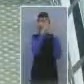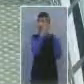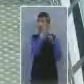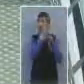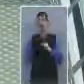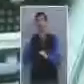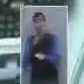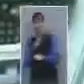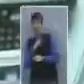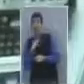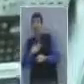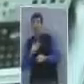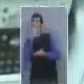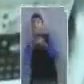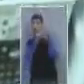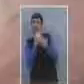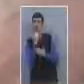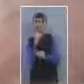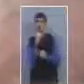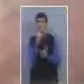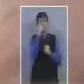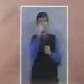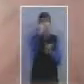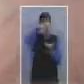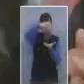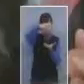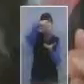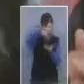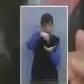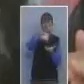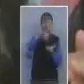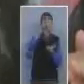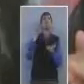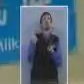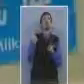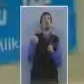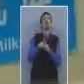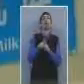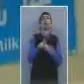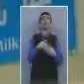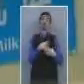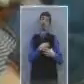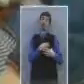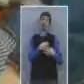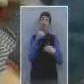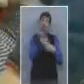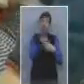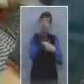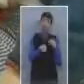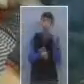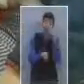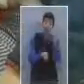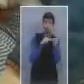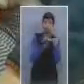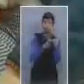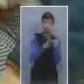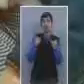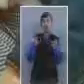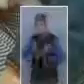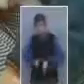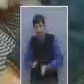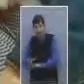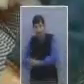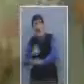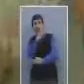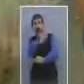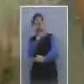En estos recipientes se recolecta y conserva la leche de madres donantes. Estas reservas para recién nacidos son una realidad en varios países. En